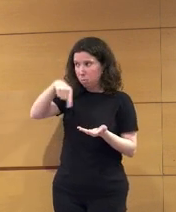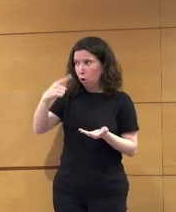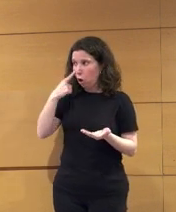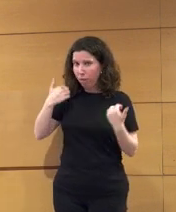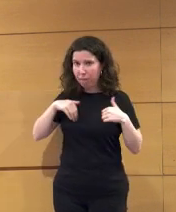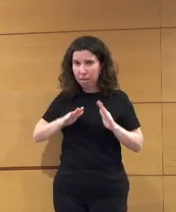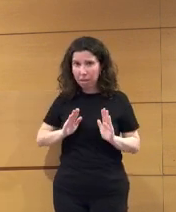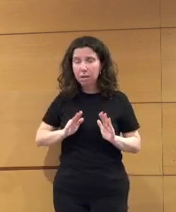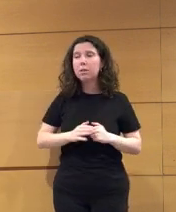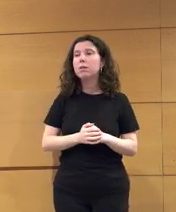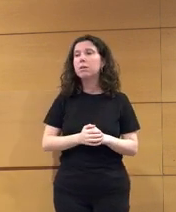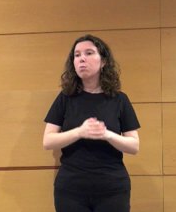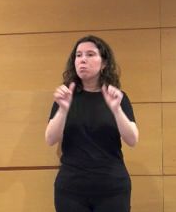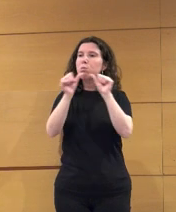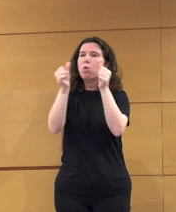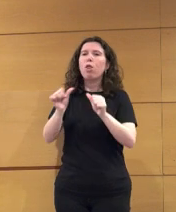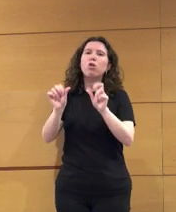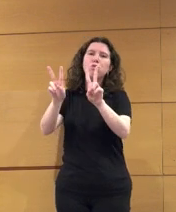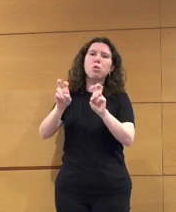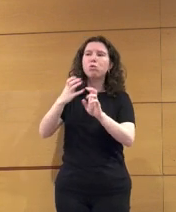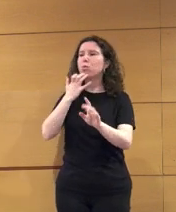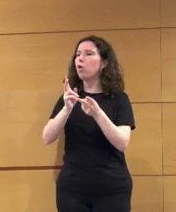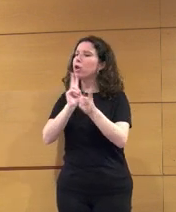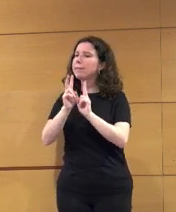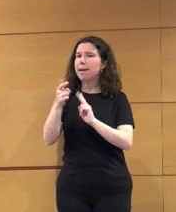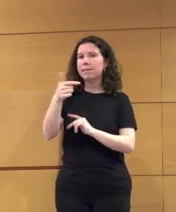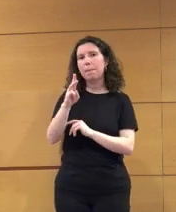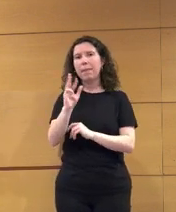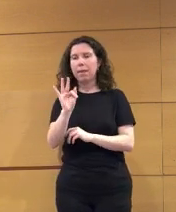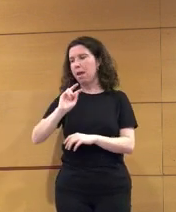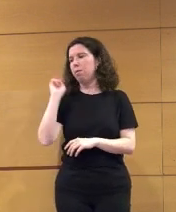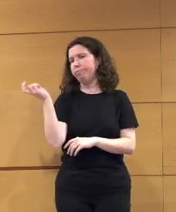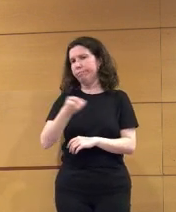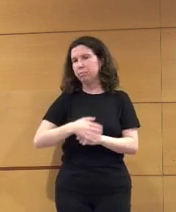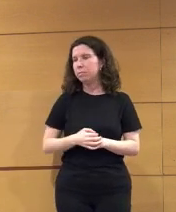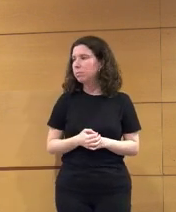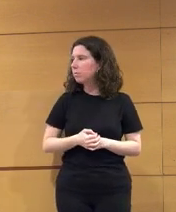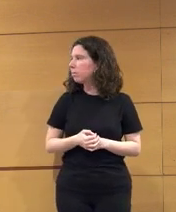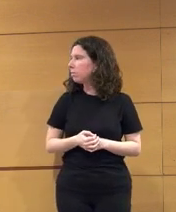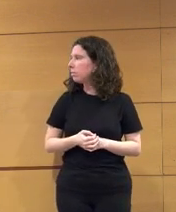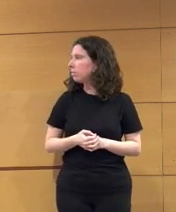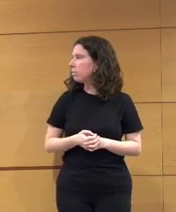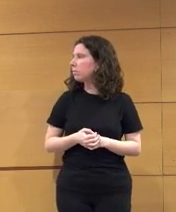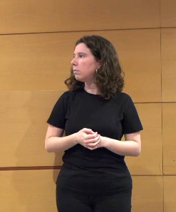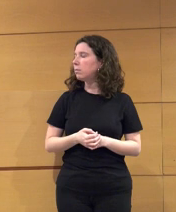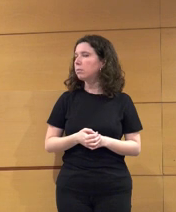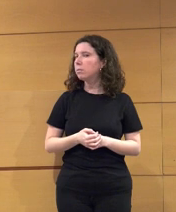de los nuevos modelos como el ChatGPT y otras herramientas que existen. Y